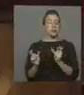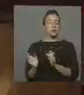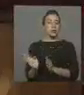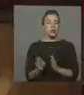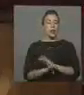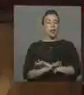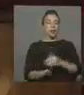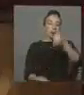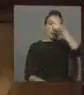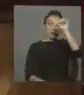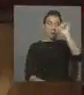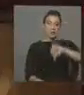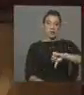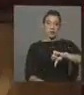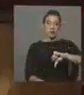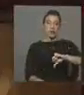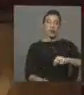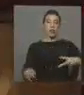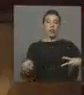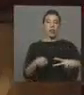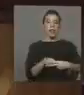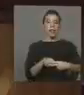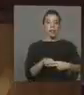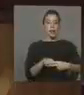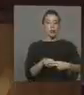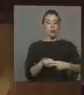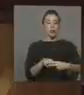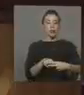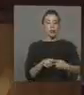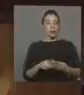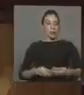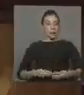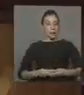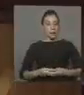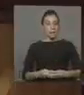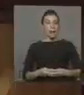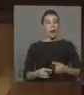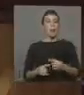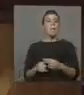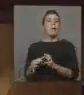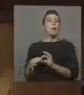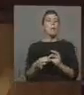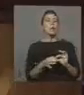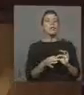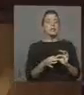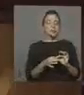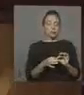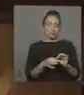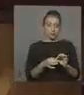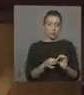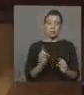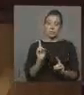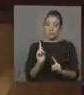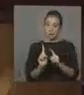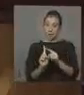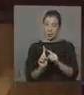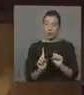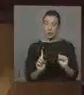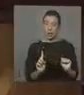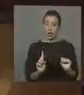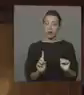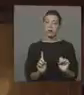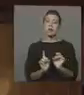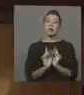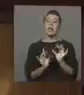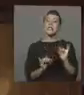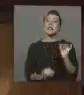la despenalización de la interrupción del embarazo por las siguientes causales. A, en